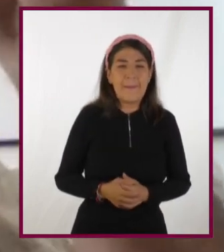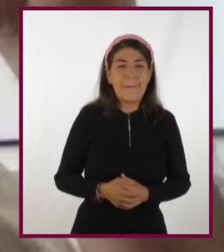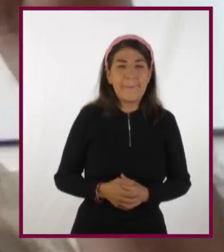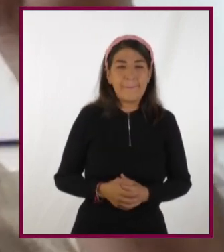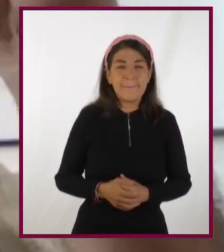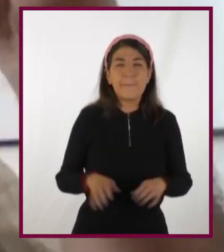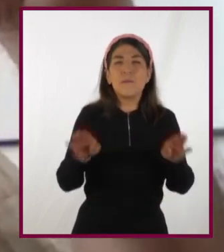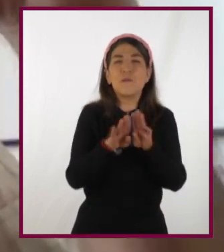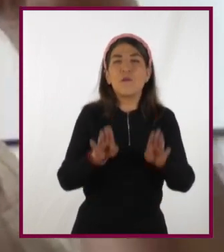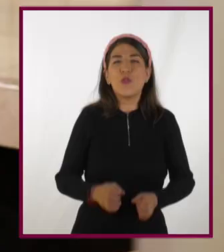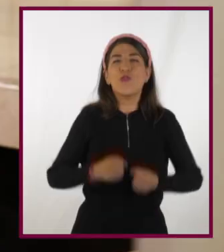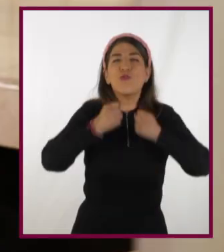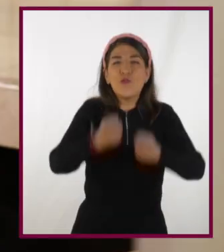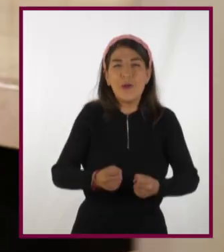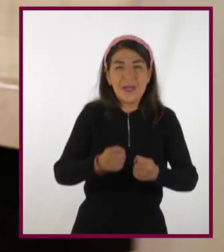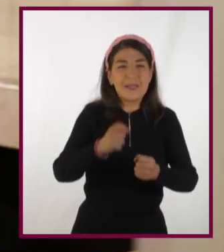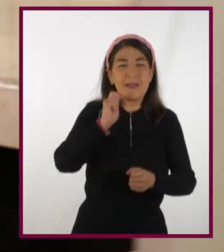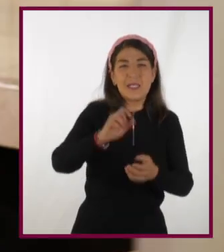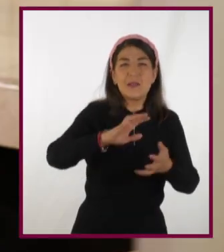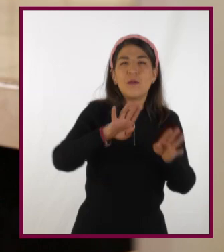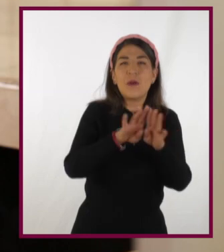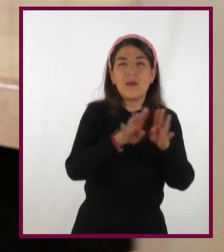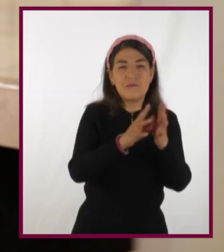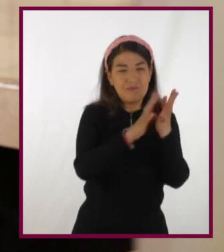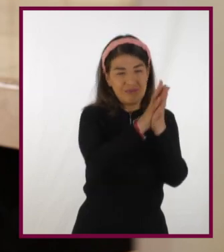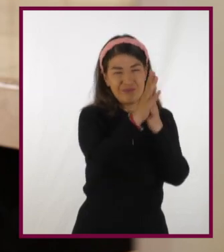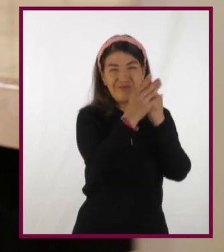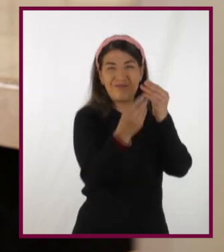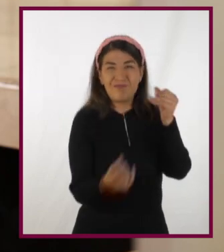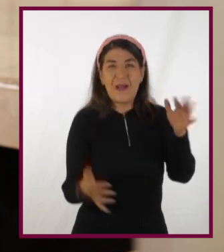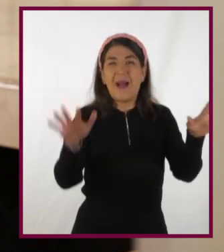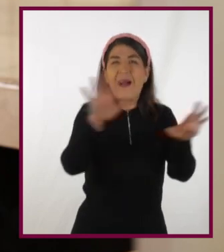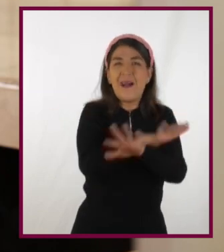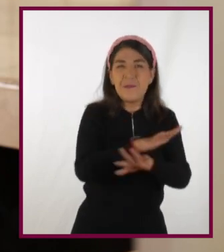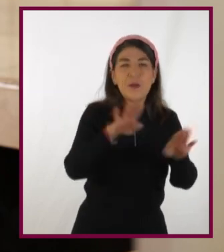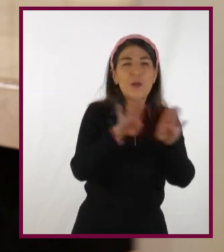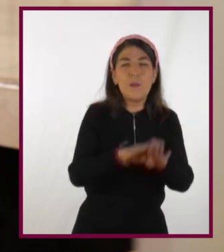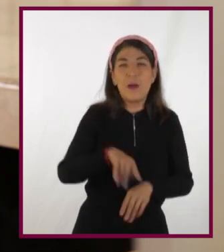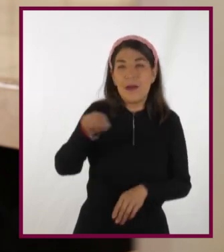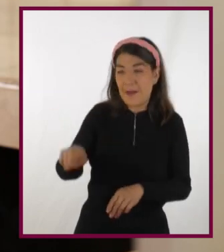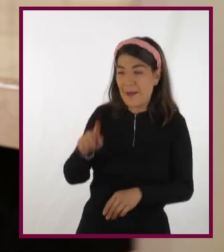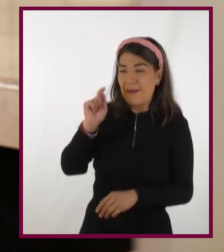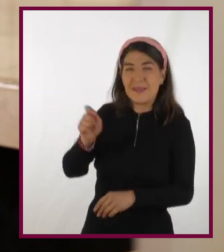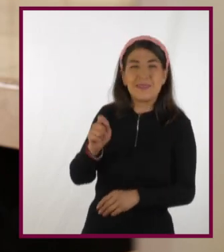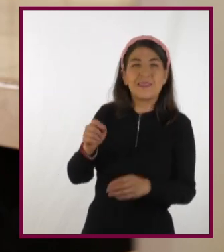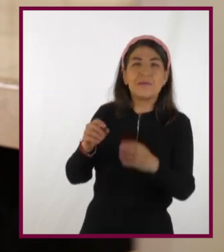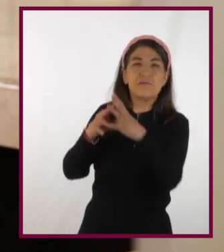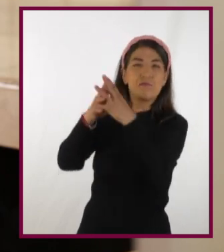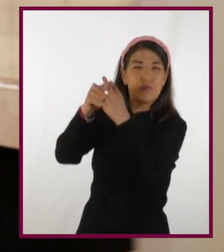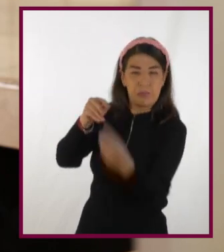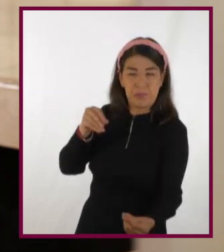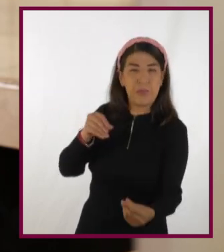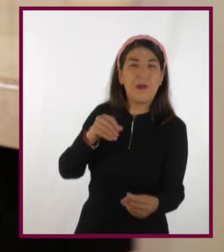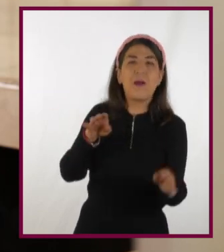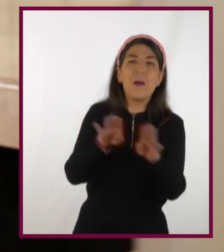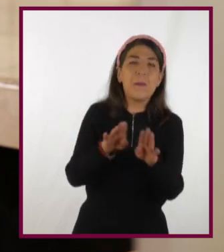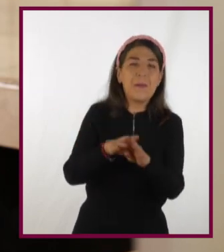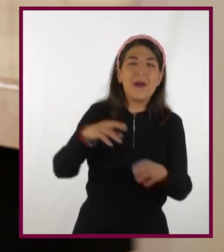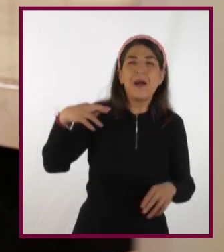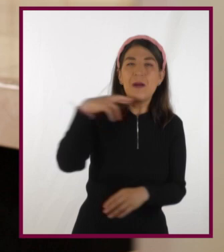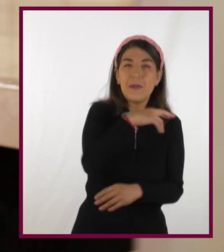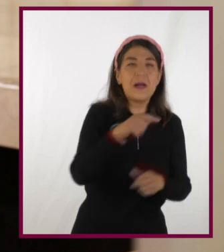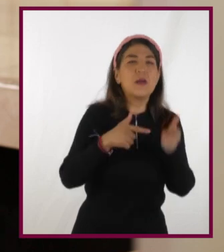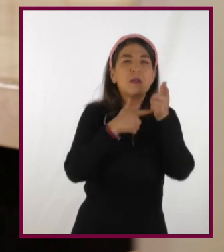fuerzas deformantes son directamente proporcionales o linealmente proporcionales a la deformación que provocan o al flujo que provocan.